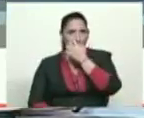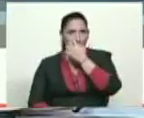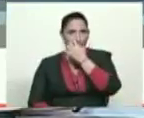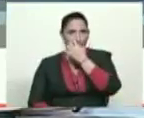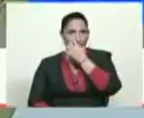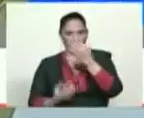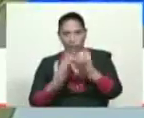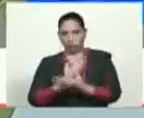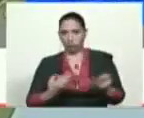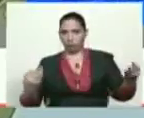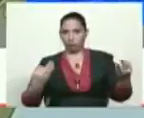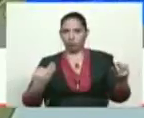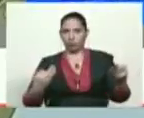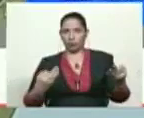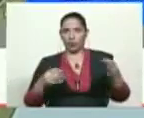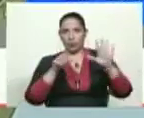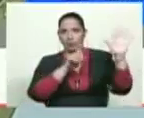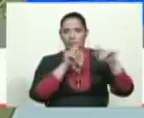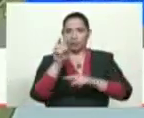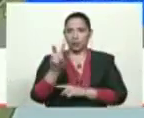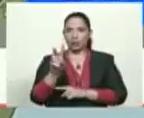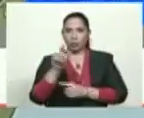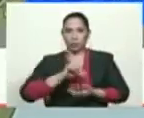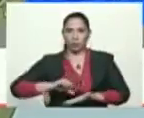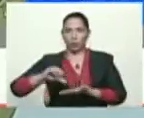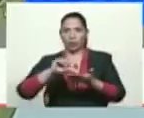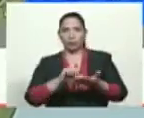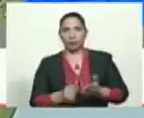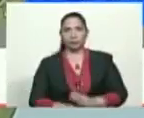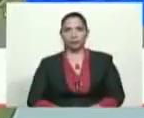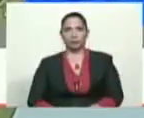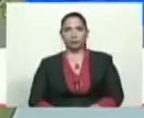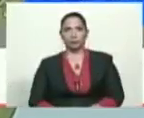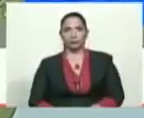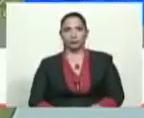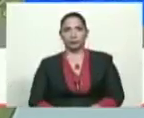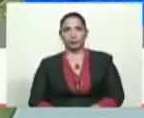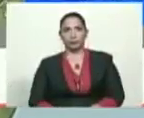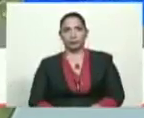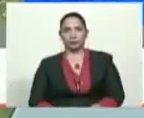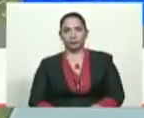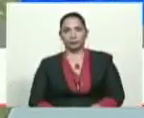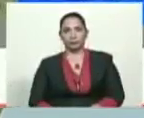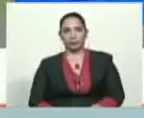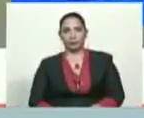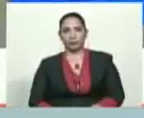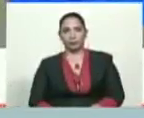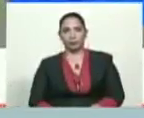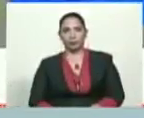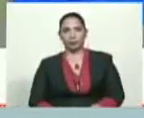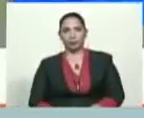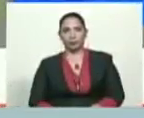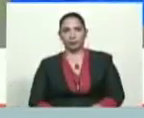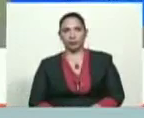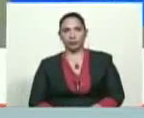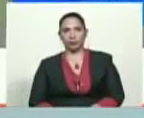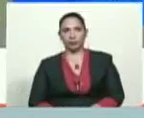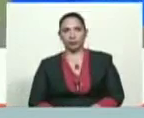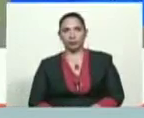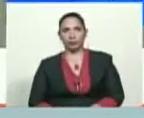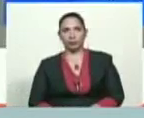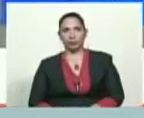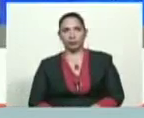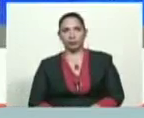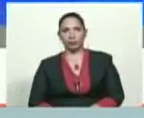esto correcto 62 ciudades hayan puesto 50 que en un principio se me